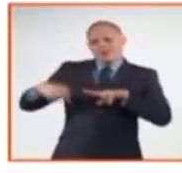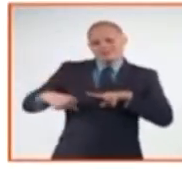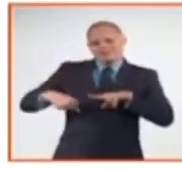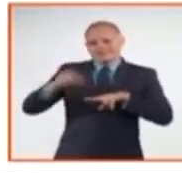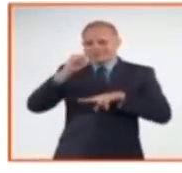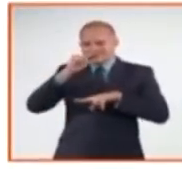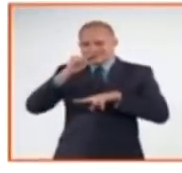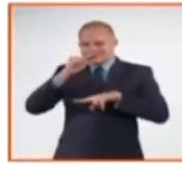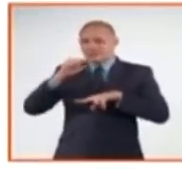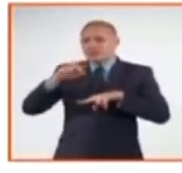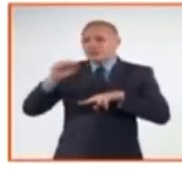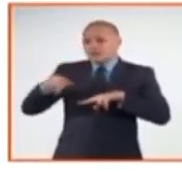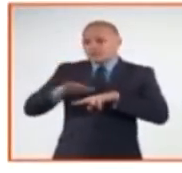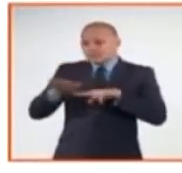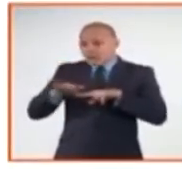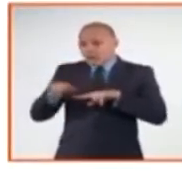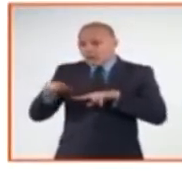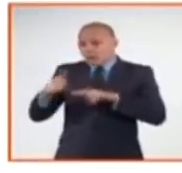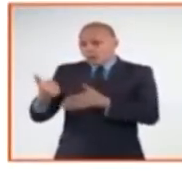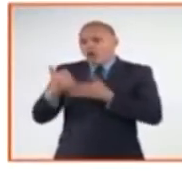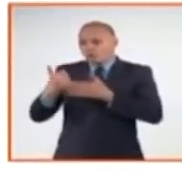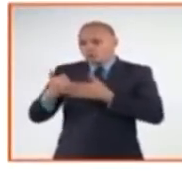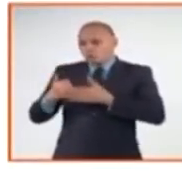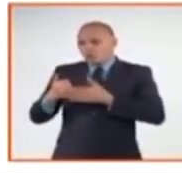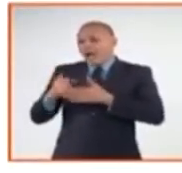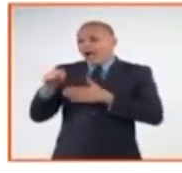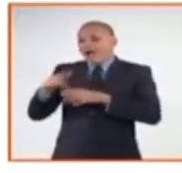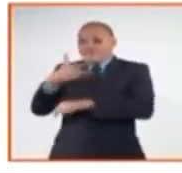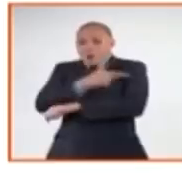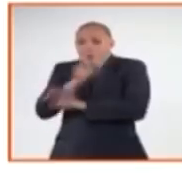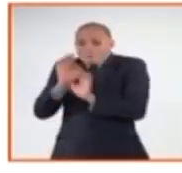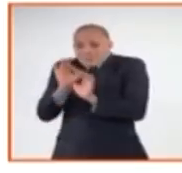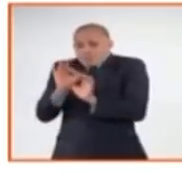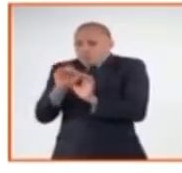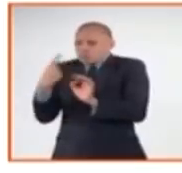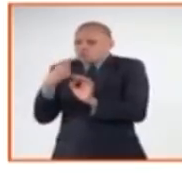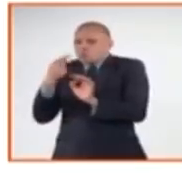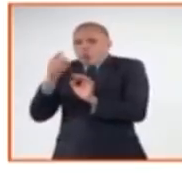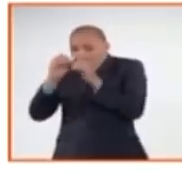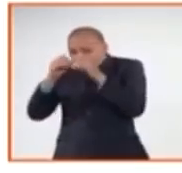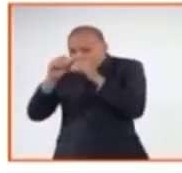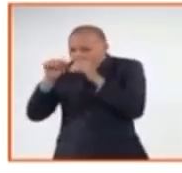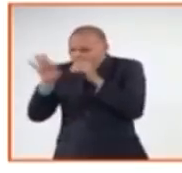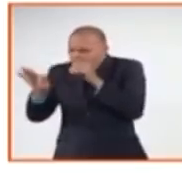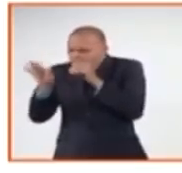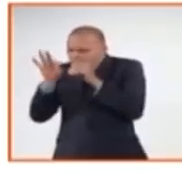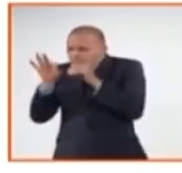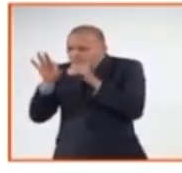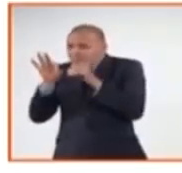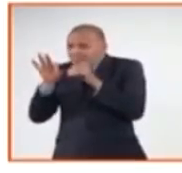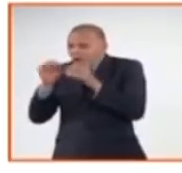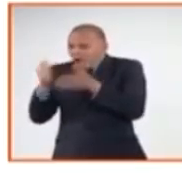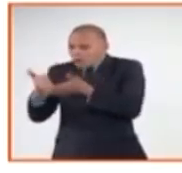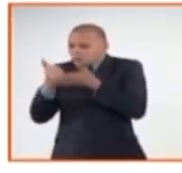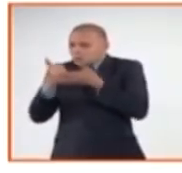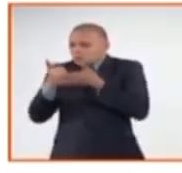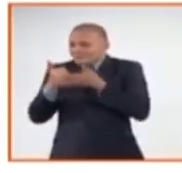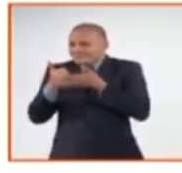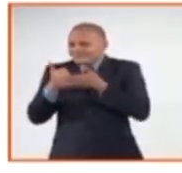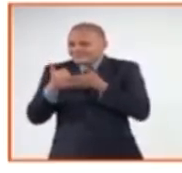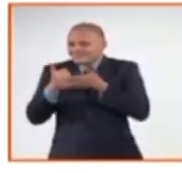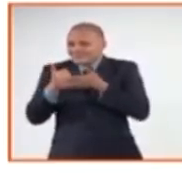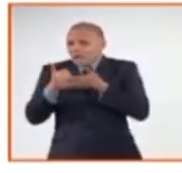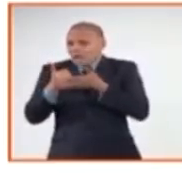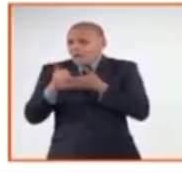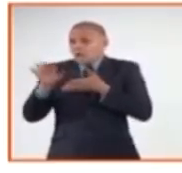respuesta inmune a nivel de mucosa y en compartimientos sistémicos también unido al rbd que es abdalá bueno esto es mambisa y